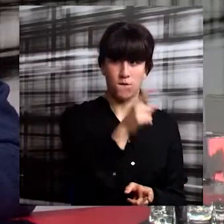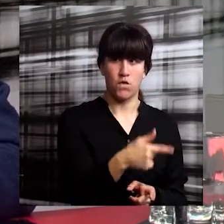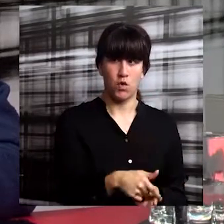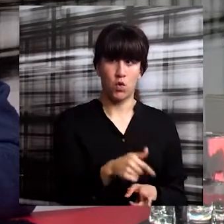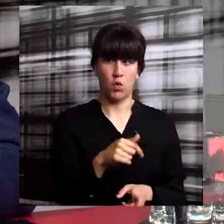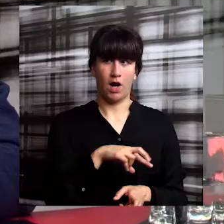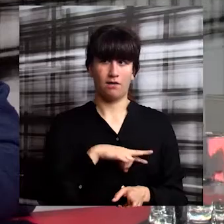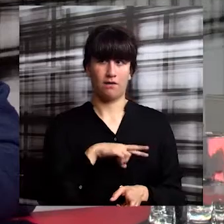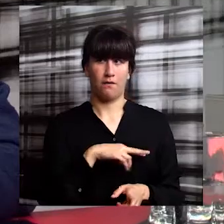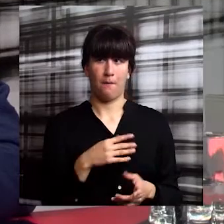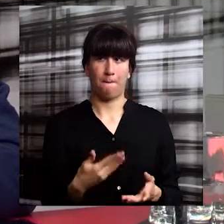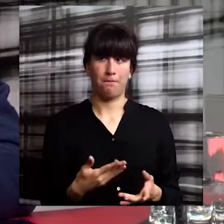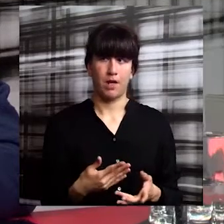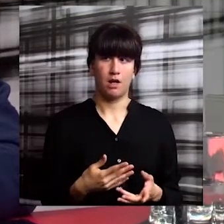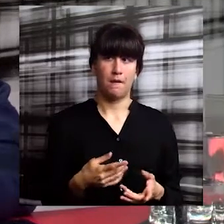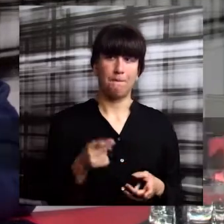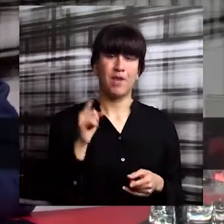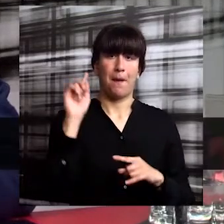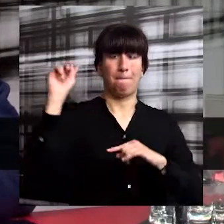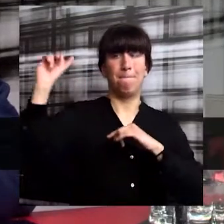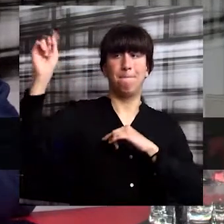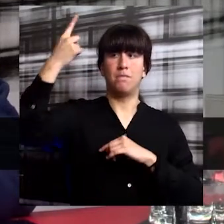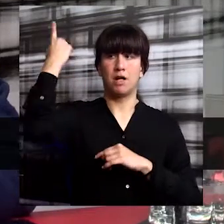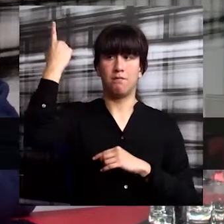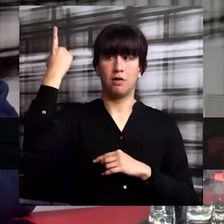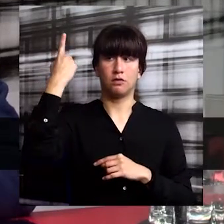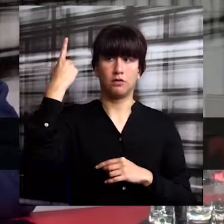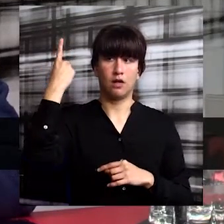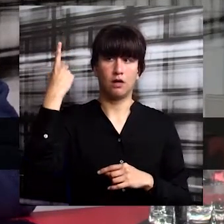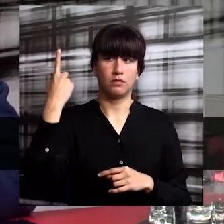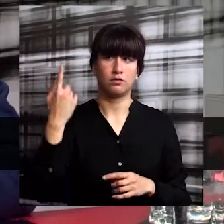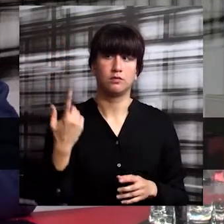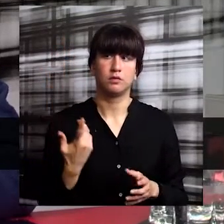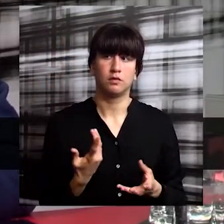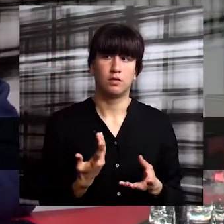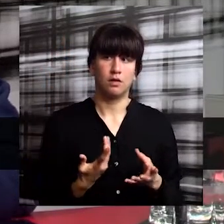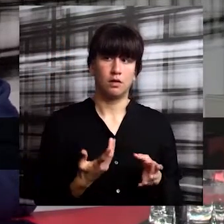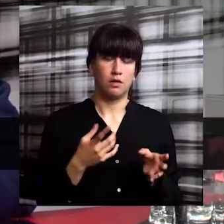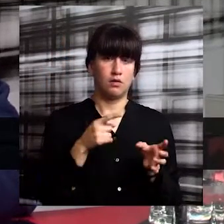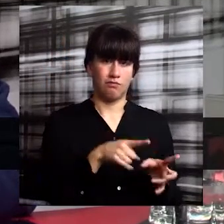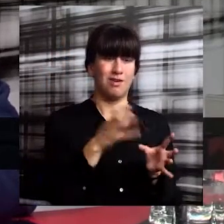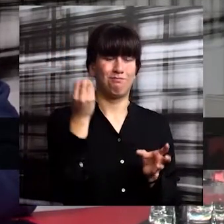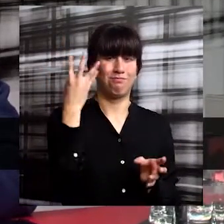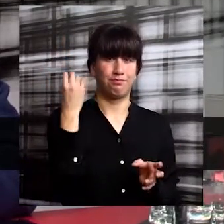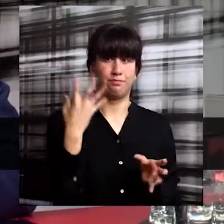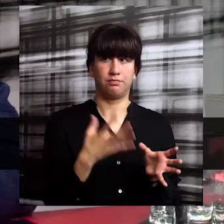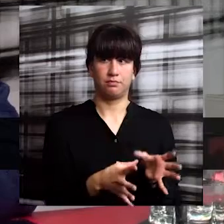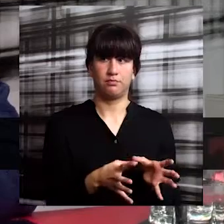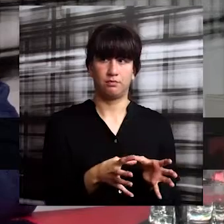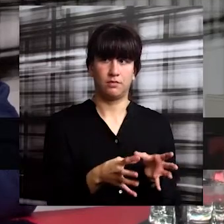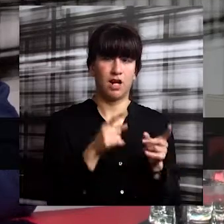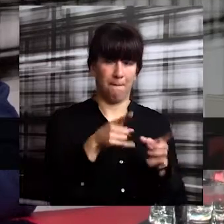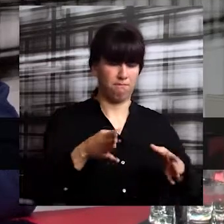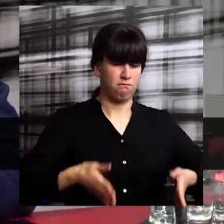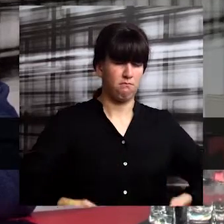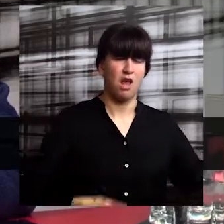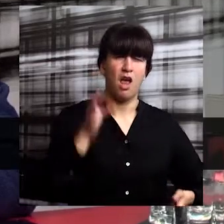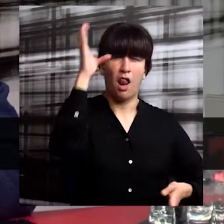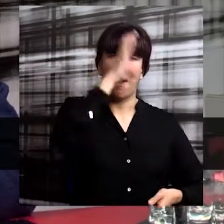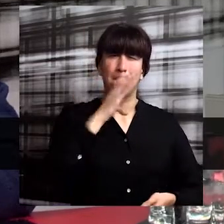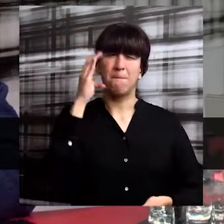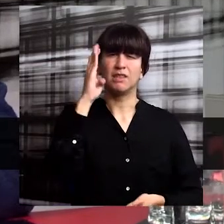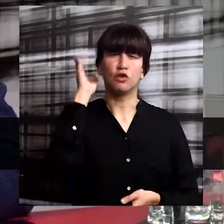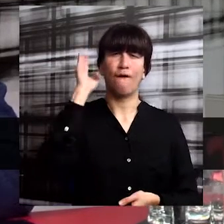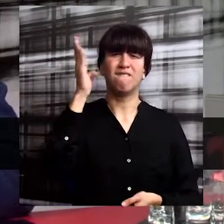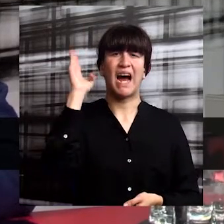principal opositor al Terminal 2 fue precisamente el alcalde Charp. El Paseo Barón, que iba a construir un privado con una inversión cercana a